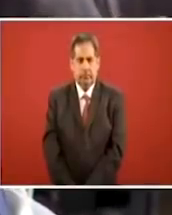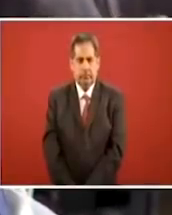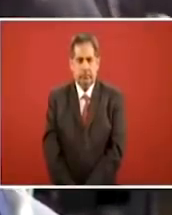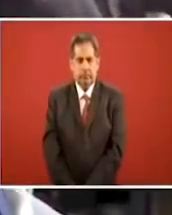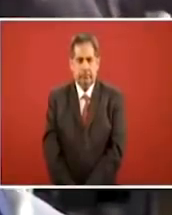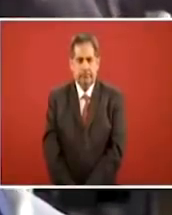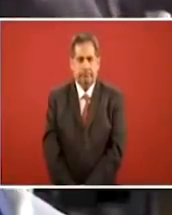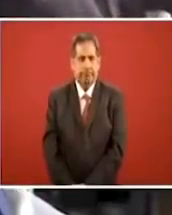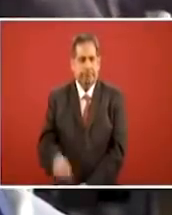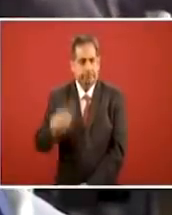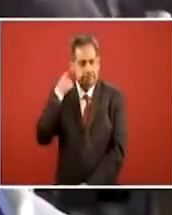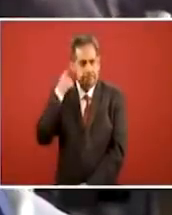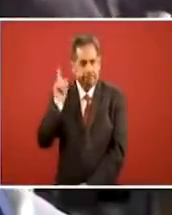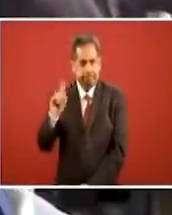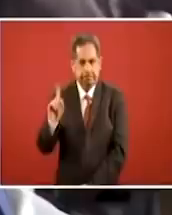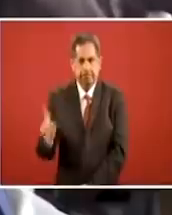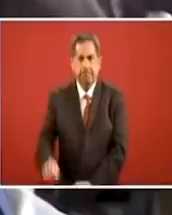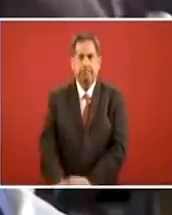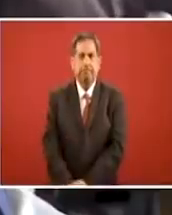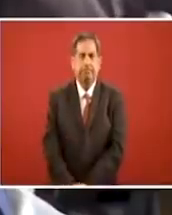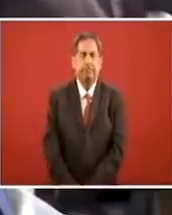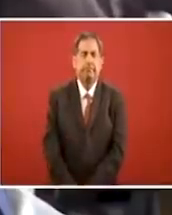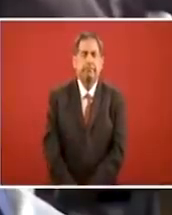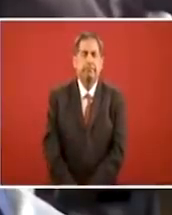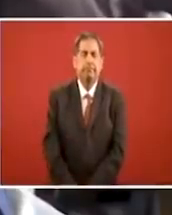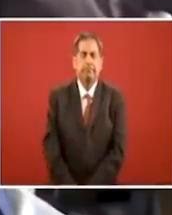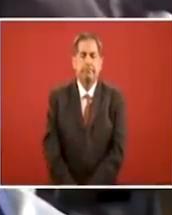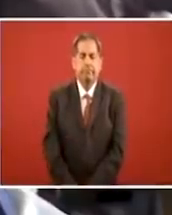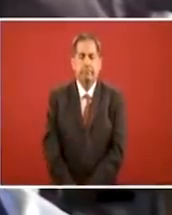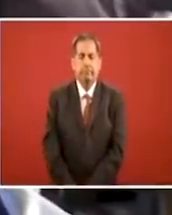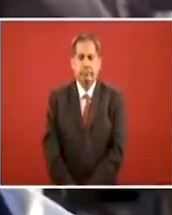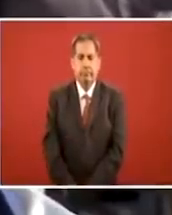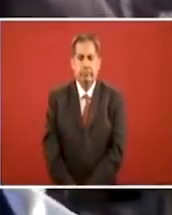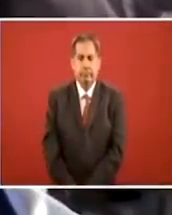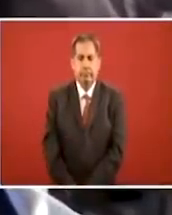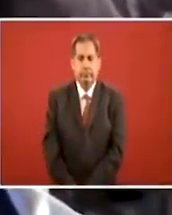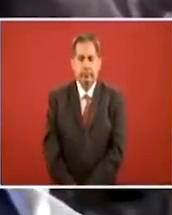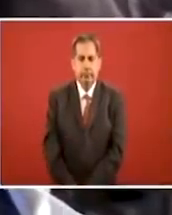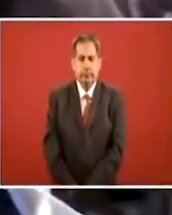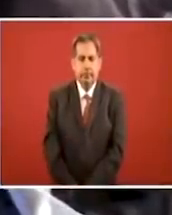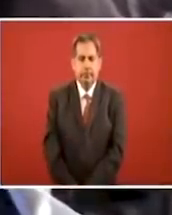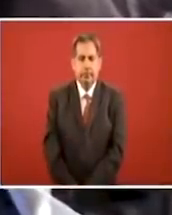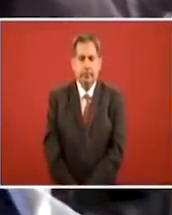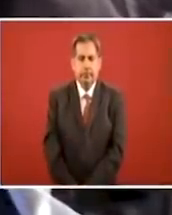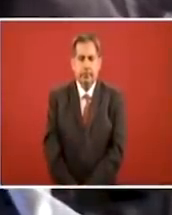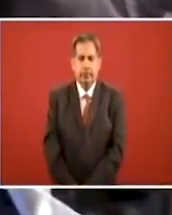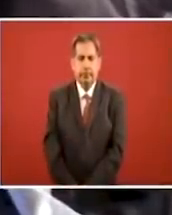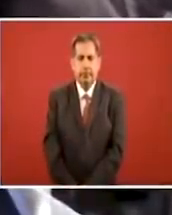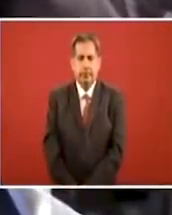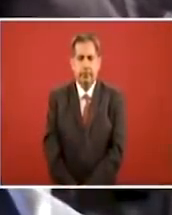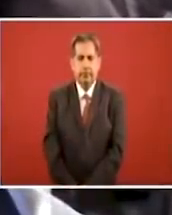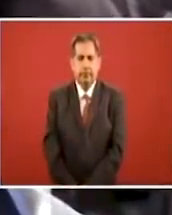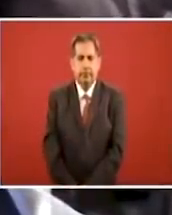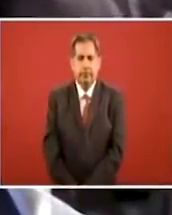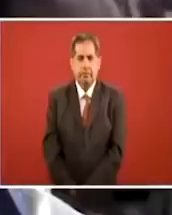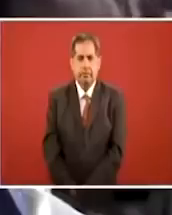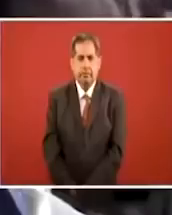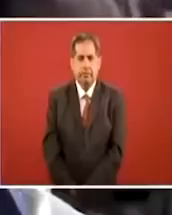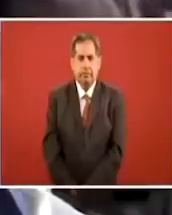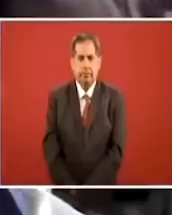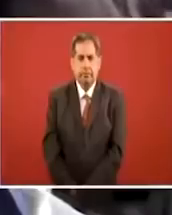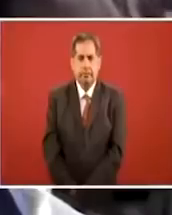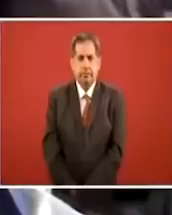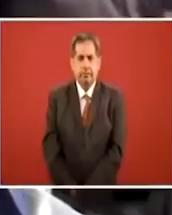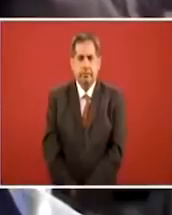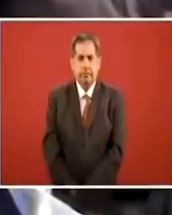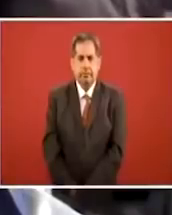a combatir al resto de las organizaciones criminales. ¿El gobierno de México qué investigó, qué ha investigado